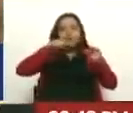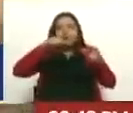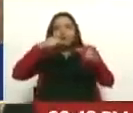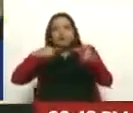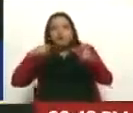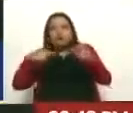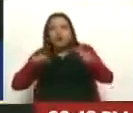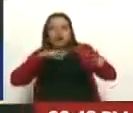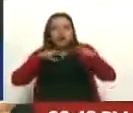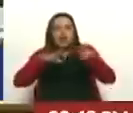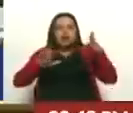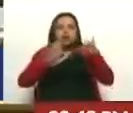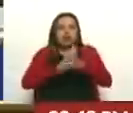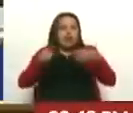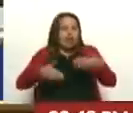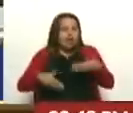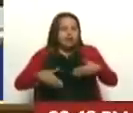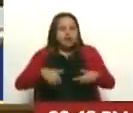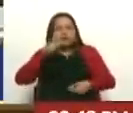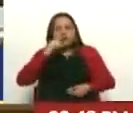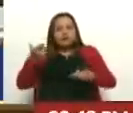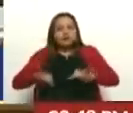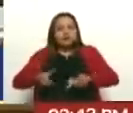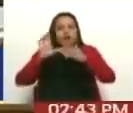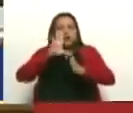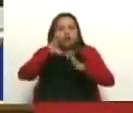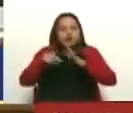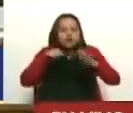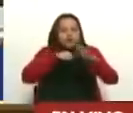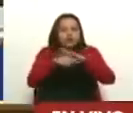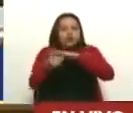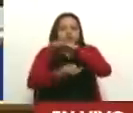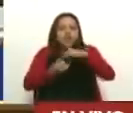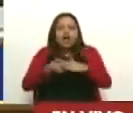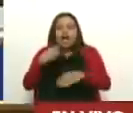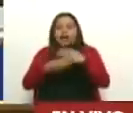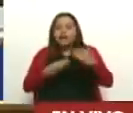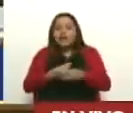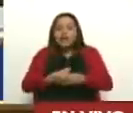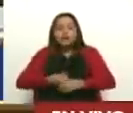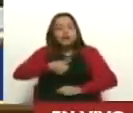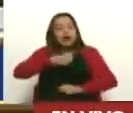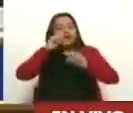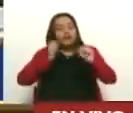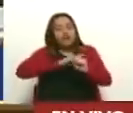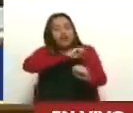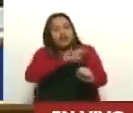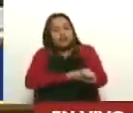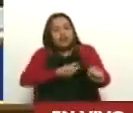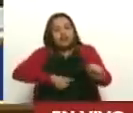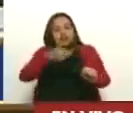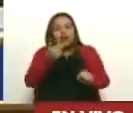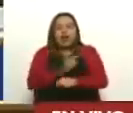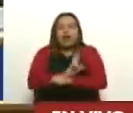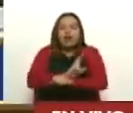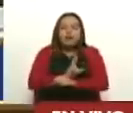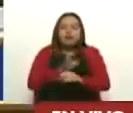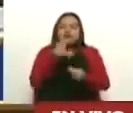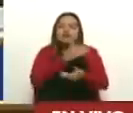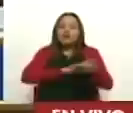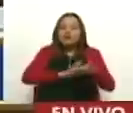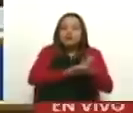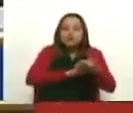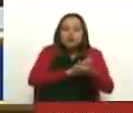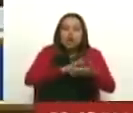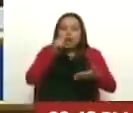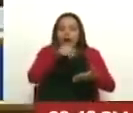relacionadas con la lucha contra la corrupción, para hacerlas más enérgicas y para hacerlas más eficientes en el cumplimiento